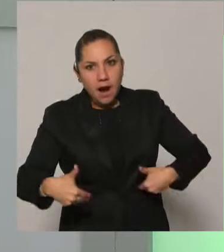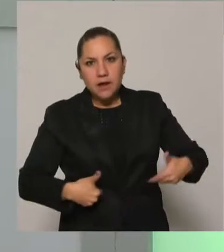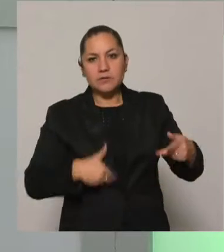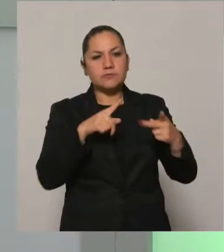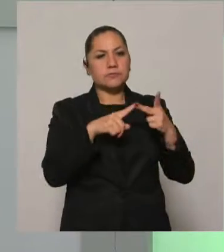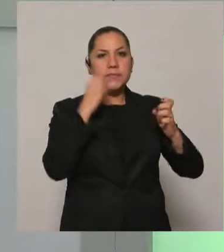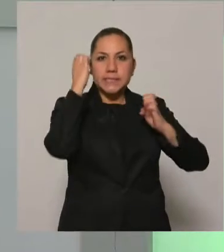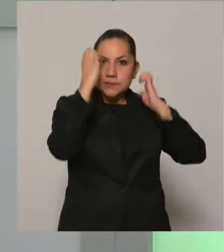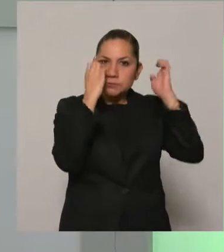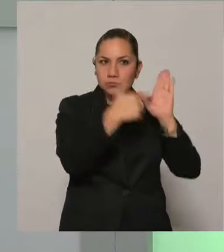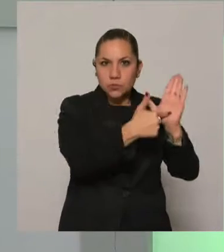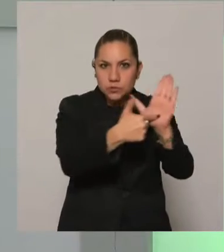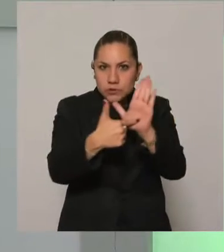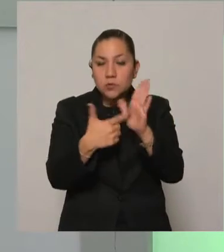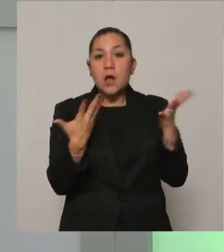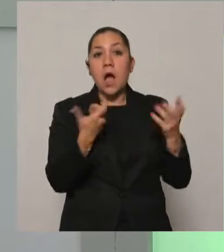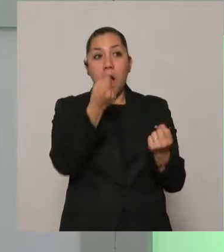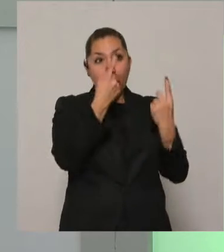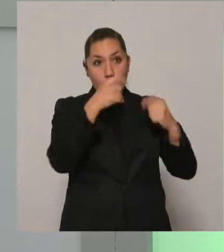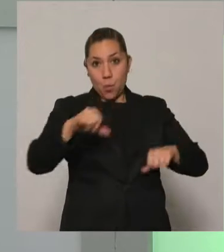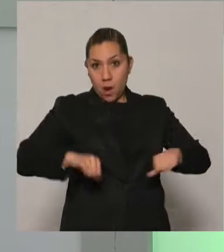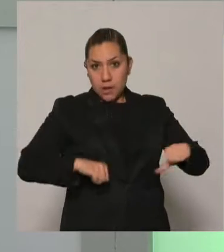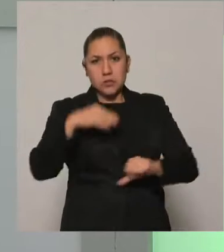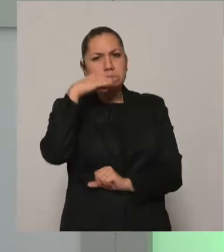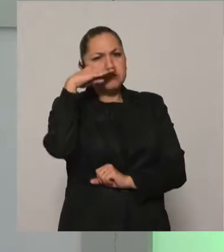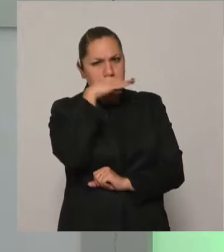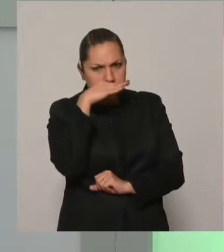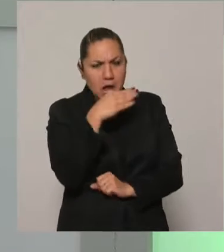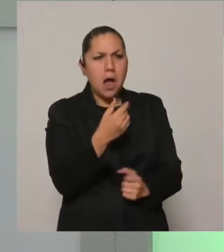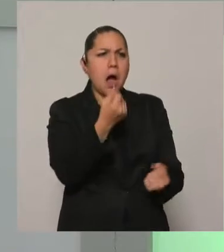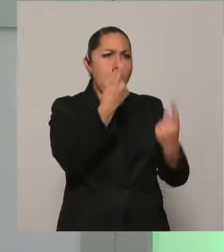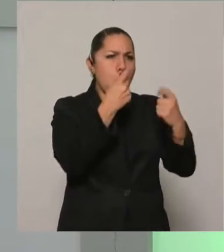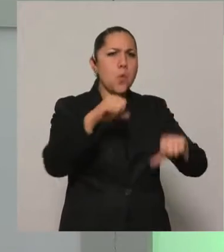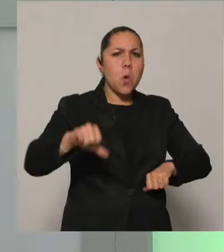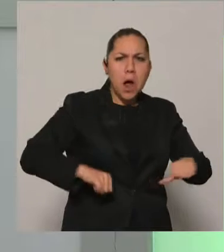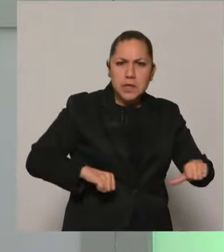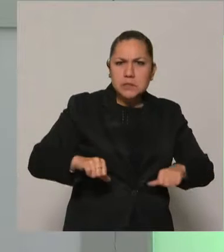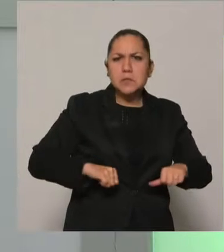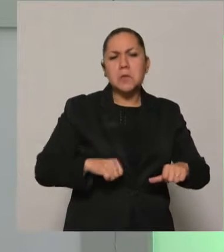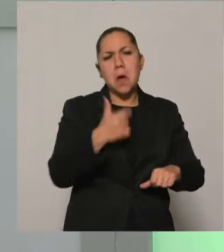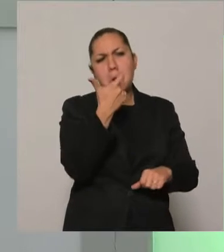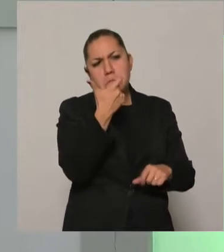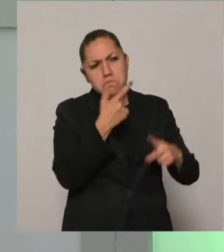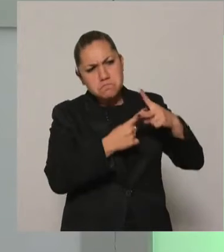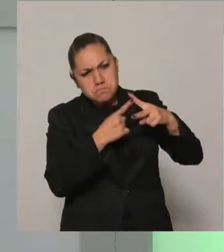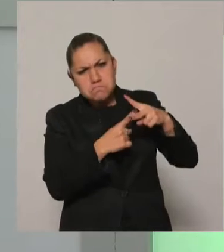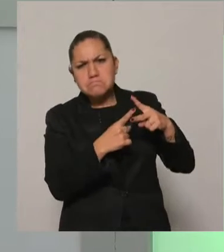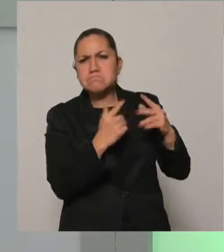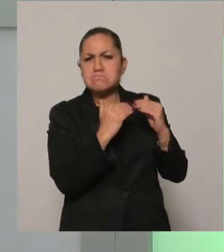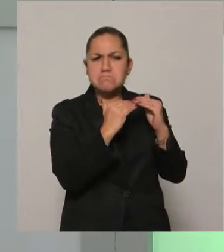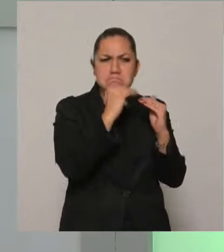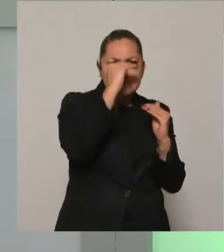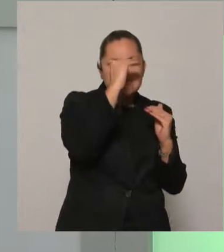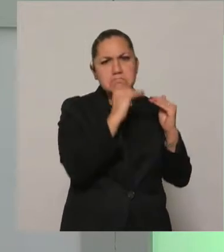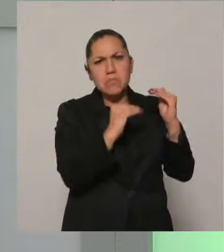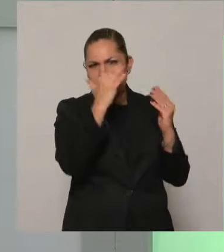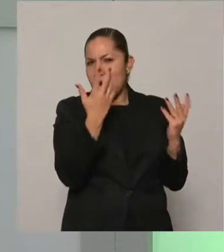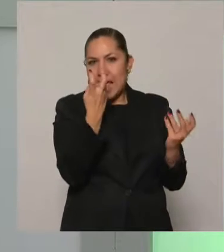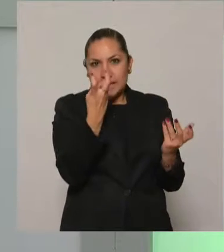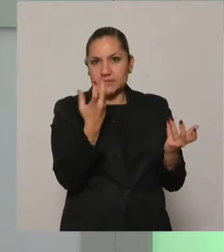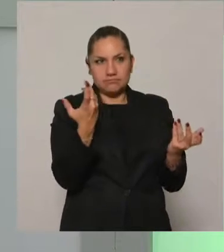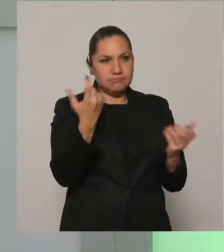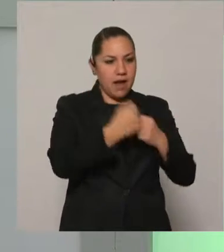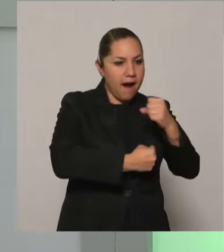actividades gratuitas, porque hay actividades para todos los bolsillos y para toda la gente de todas las edades. Entonces, esta